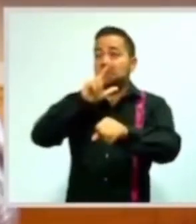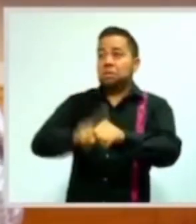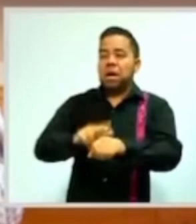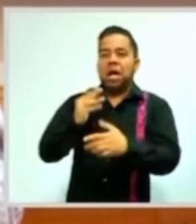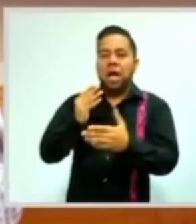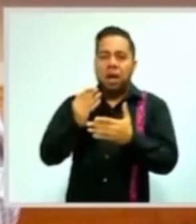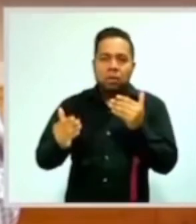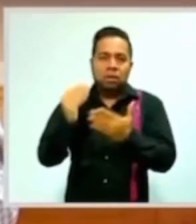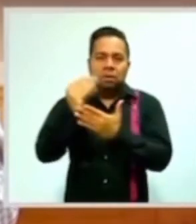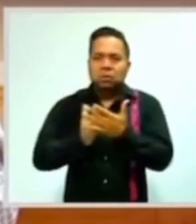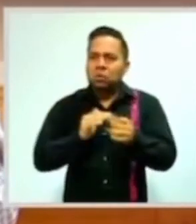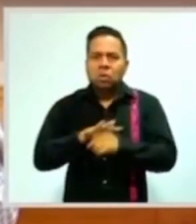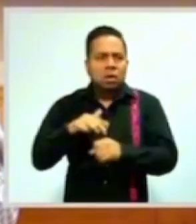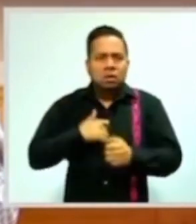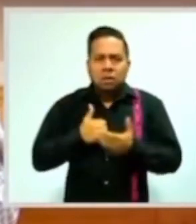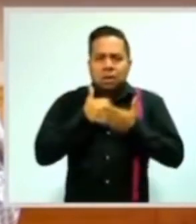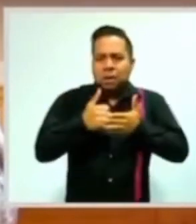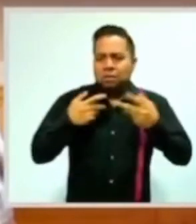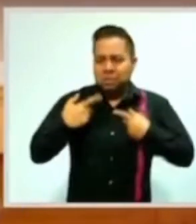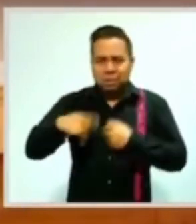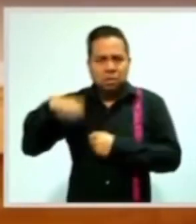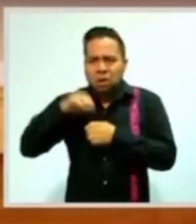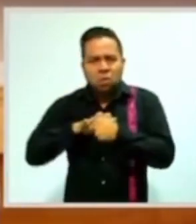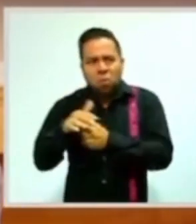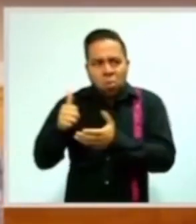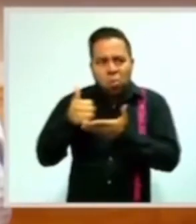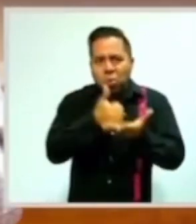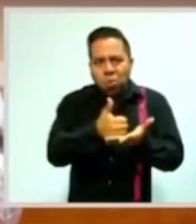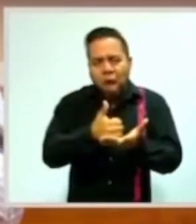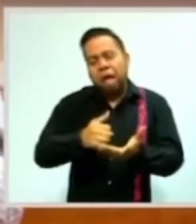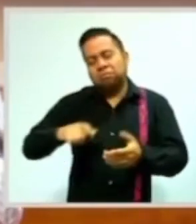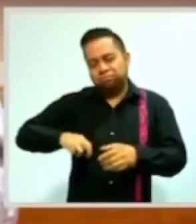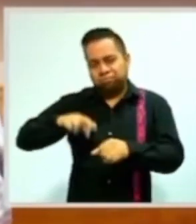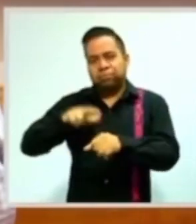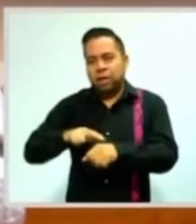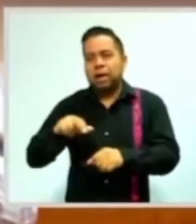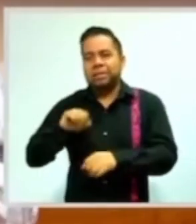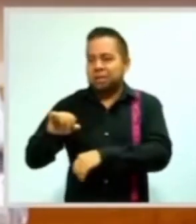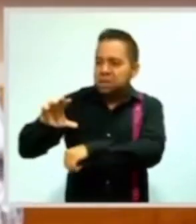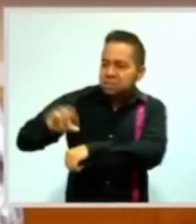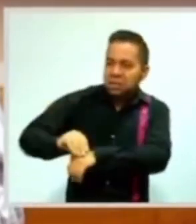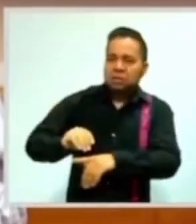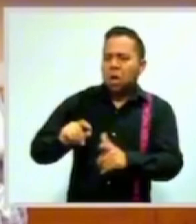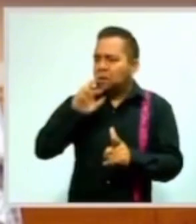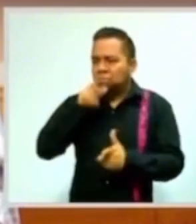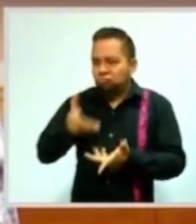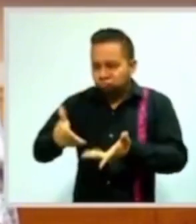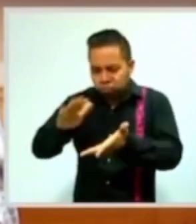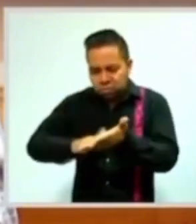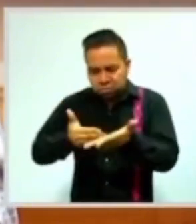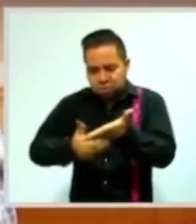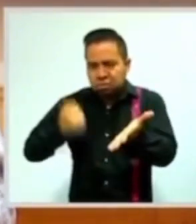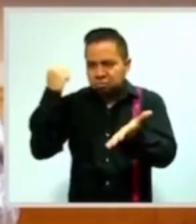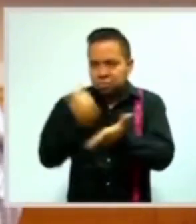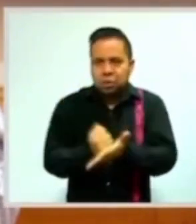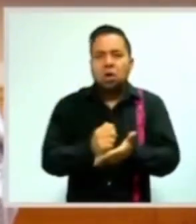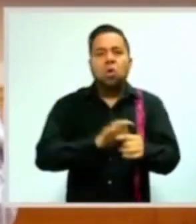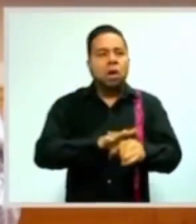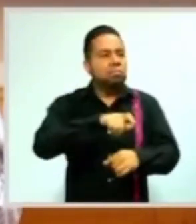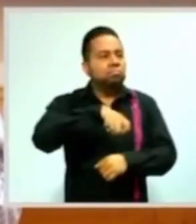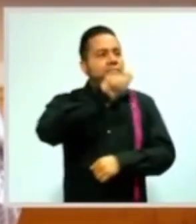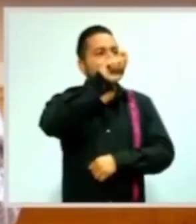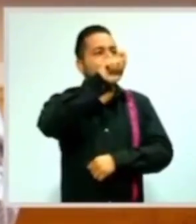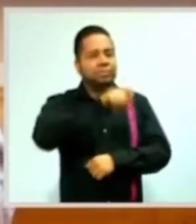¿Qué tenemos que aportar a cambio los oaxaqueños? Pues el señor gobernador, dar los permisos, las licencias, encender o apagar